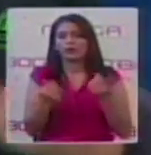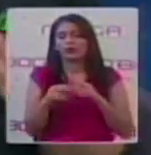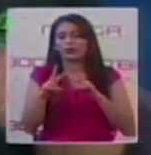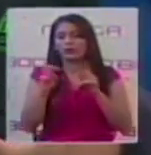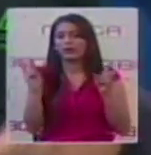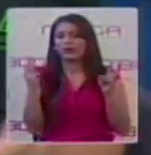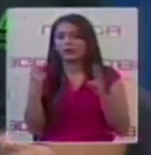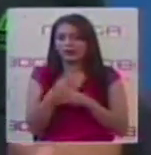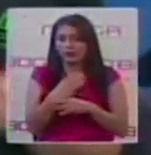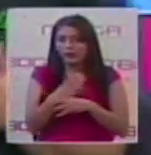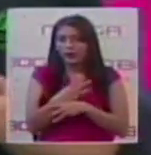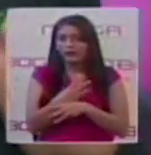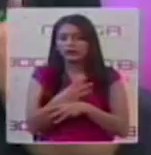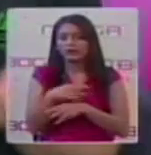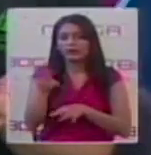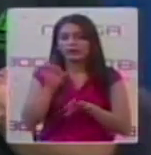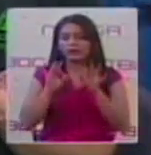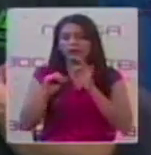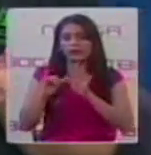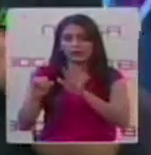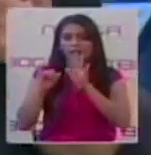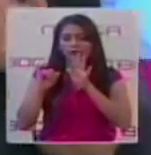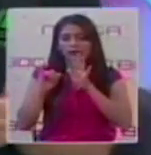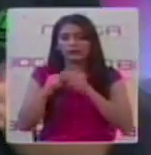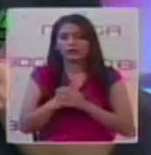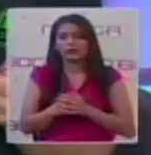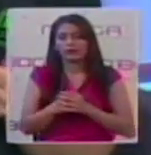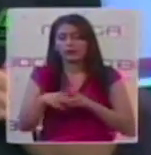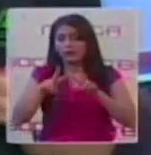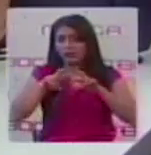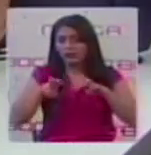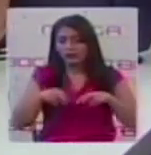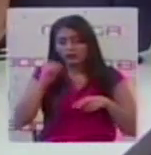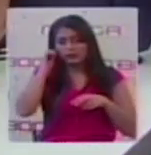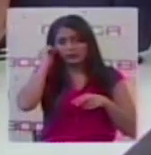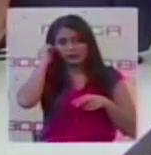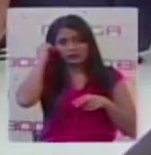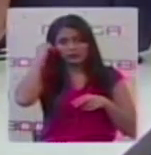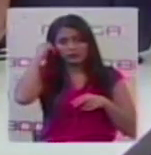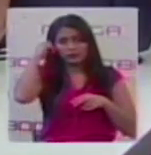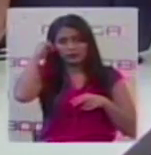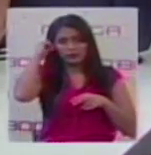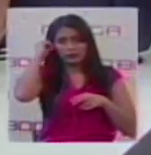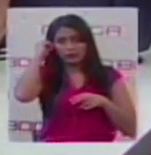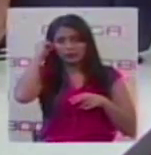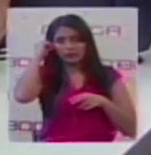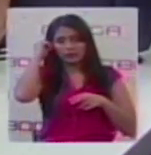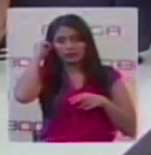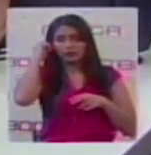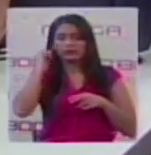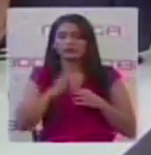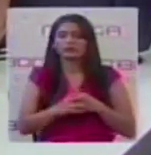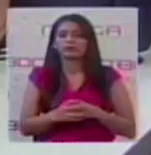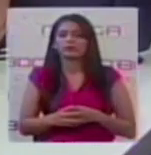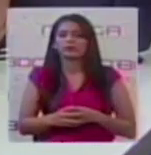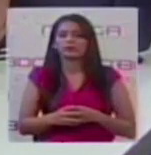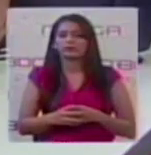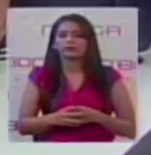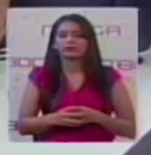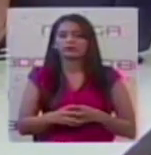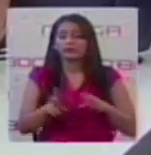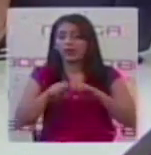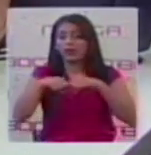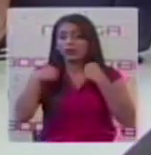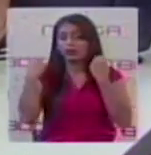se toman 6 variables, que es precio, producción, investigación y desarrollo, marketing, responsabilidad social,